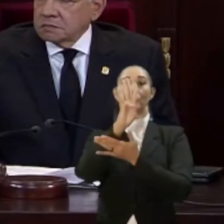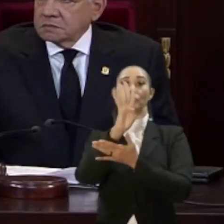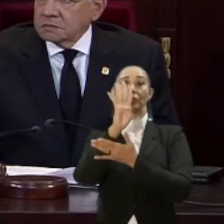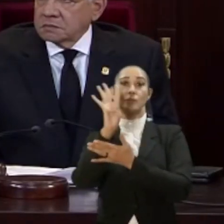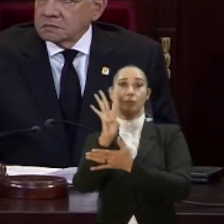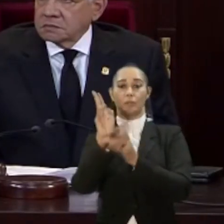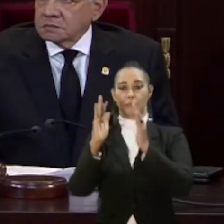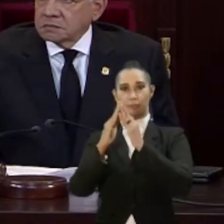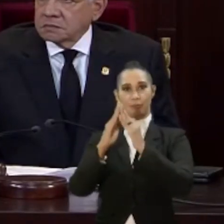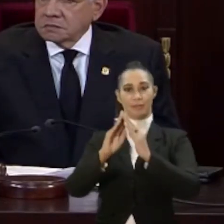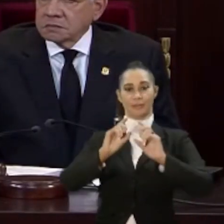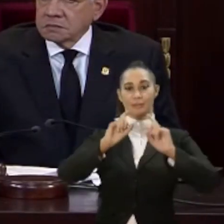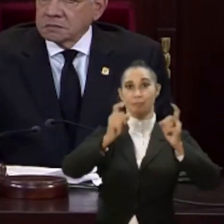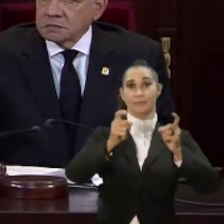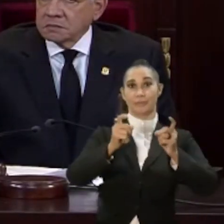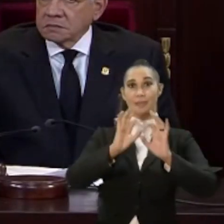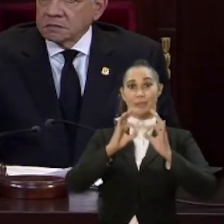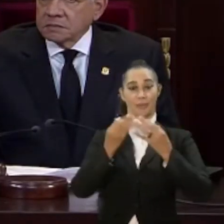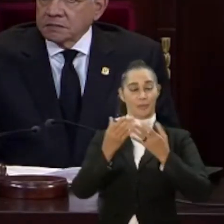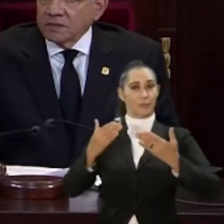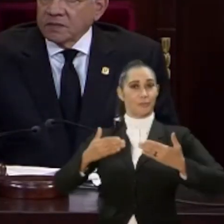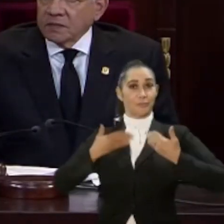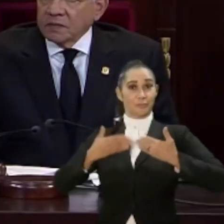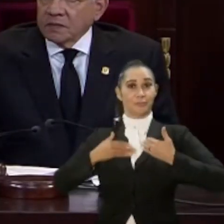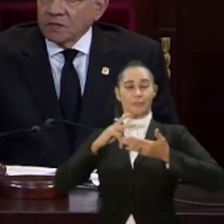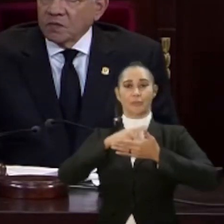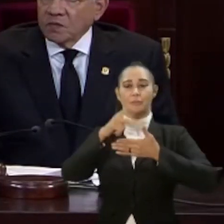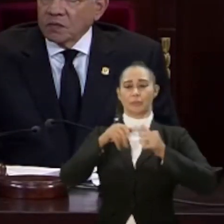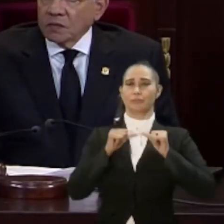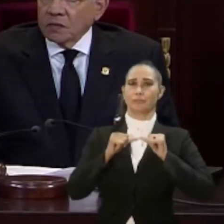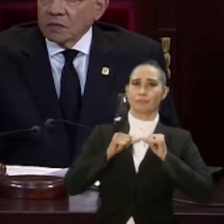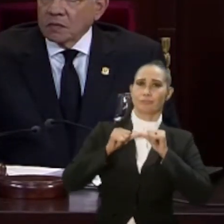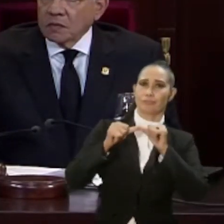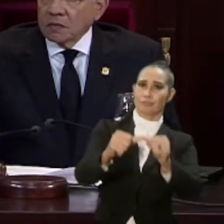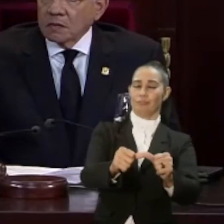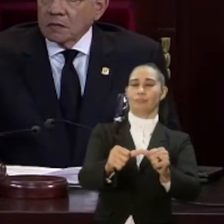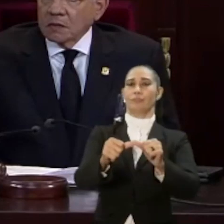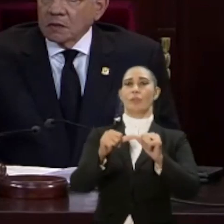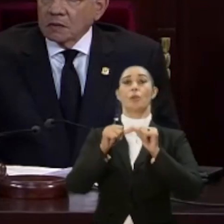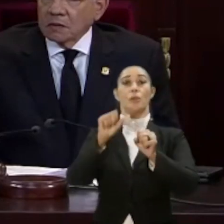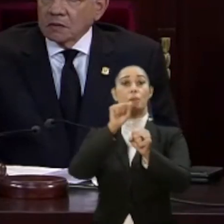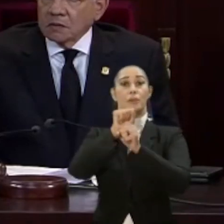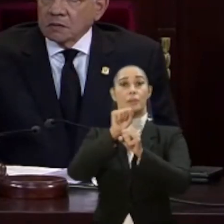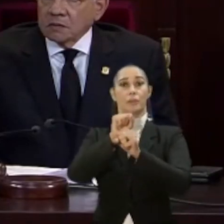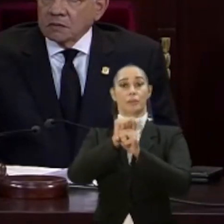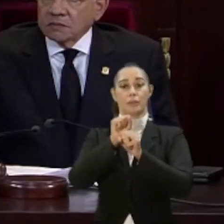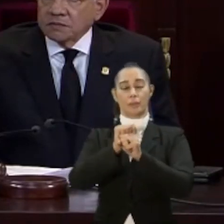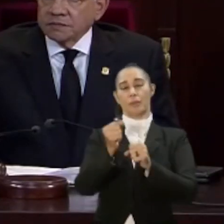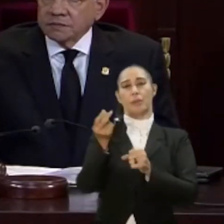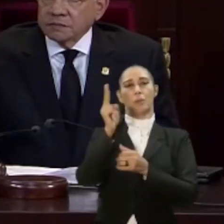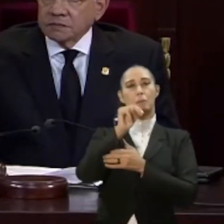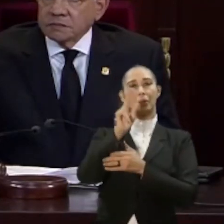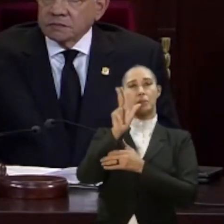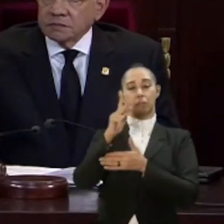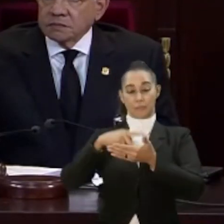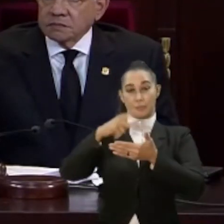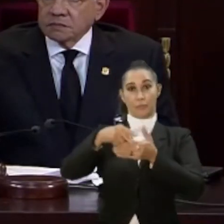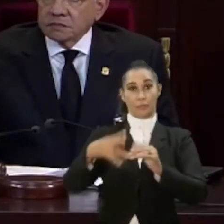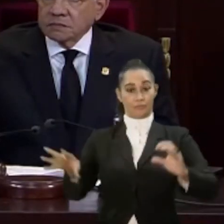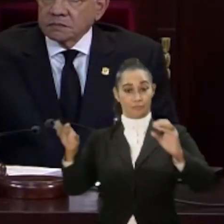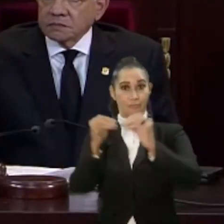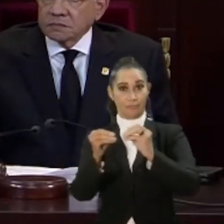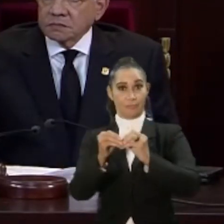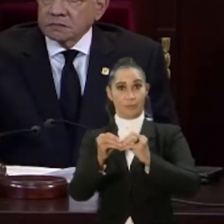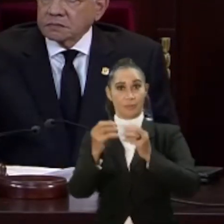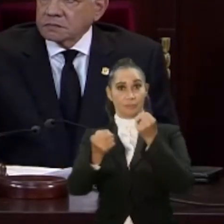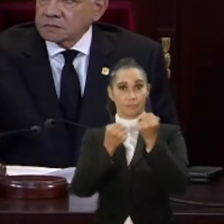4.784 viviendas. Familia Feliz es un proyecto que continúa y estamos trabajando en la permisología de 23 proyectos más